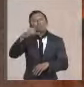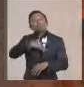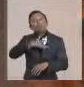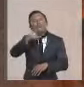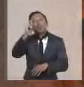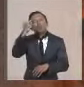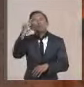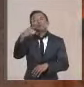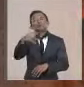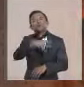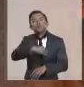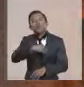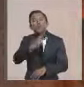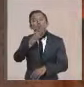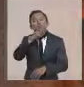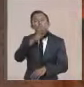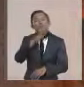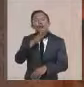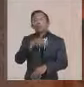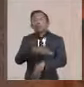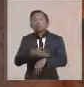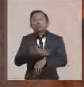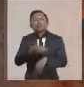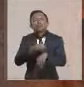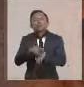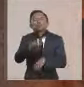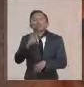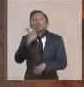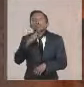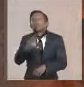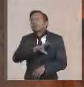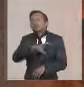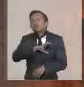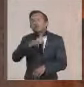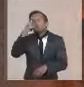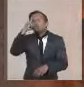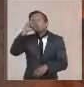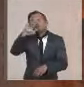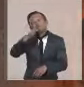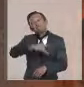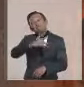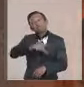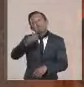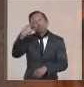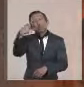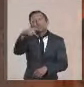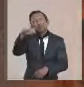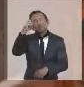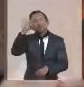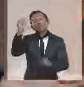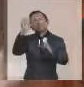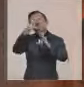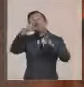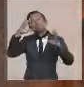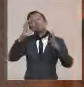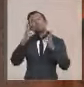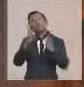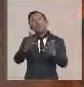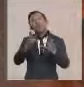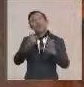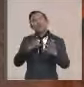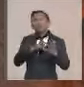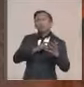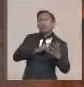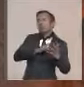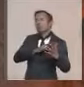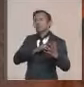gente que más quieras. Y decide por ello, decide por lo que quieras, por tus sueños y no por tus miedos. Miren, uno da